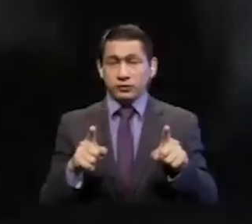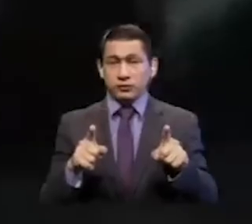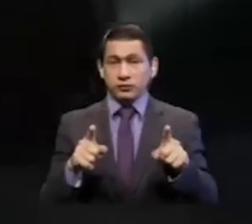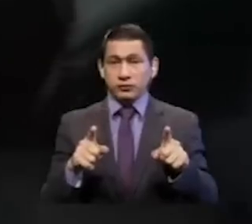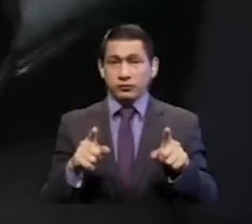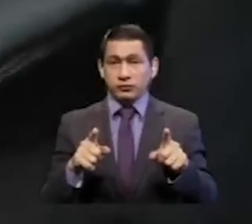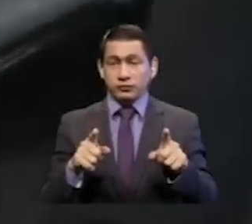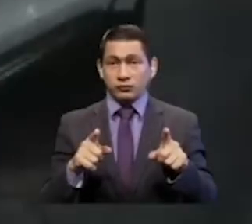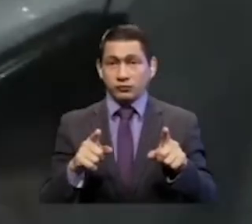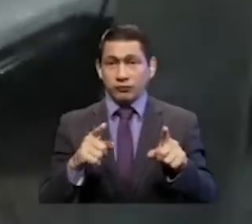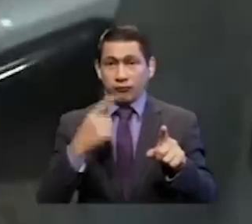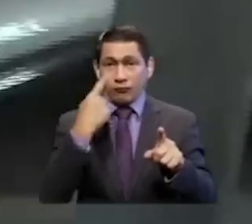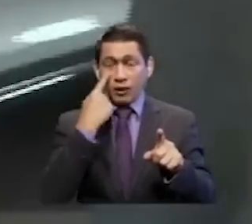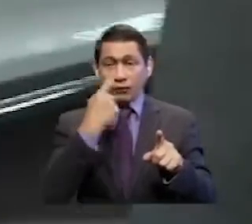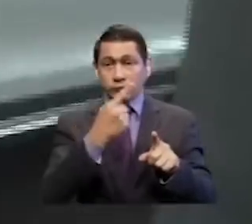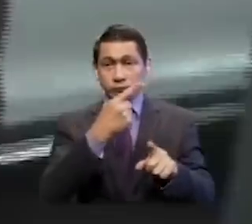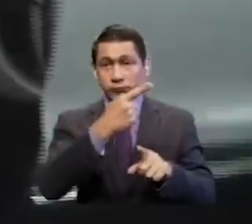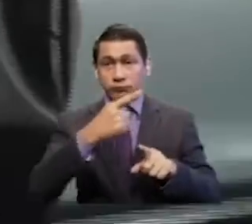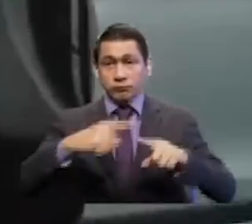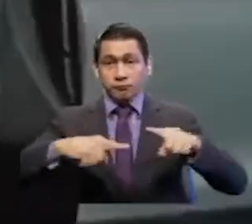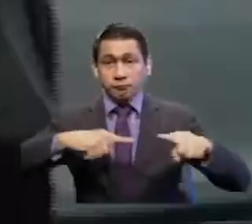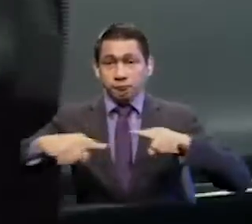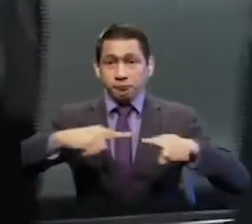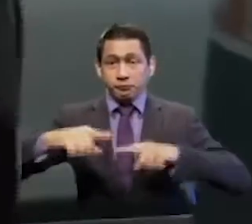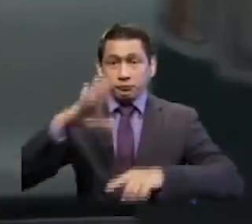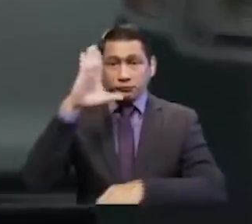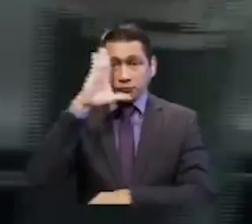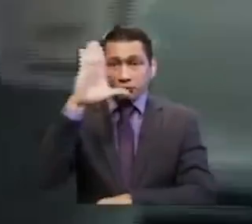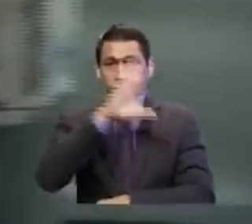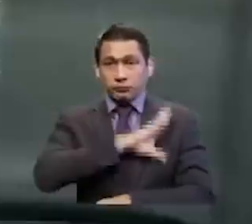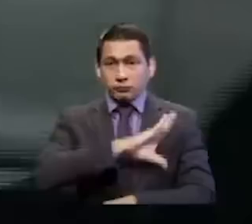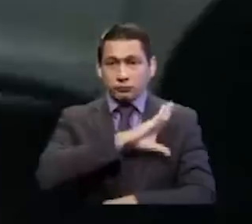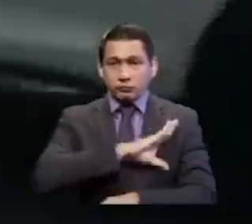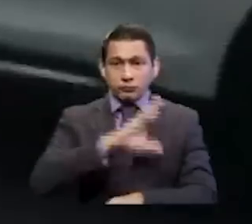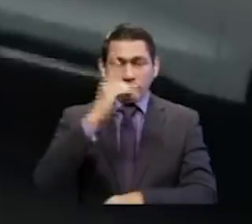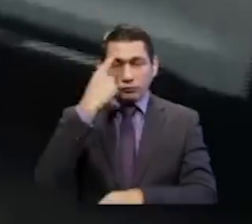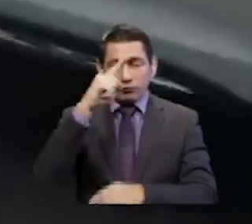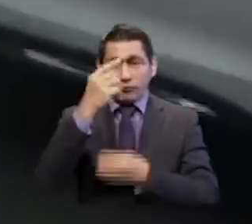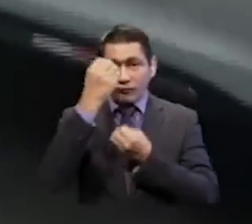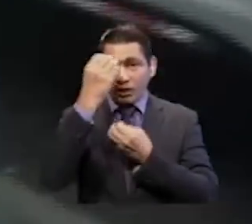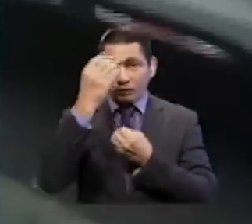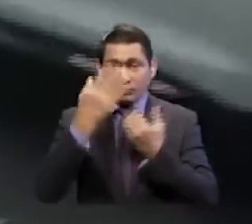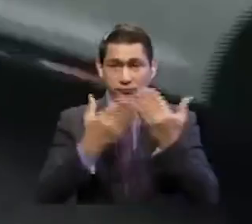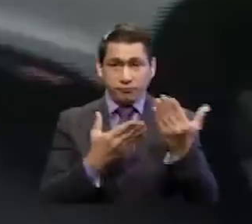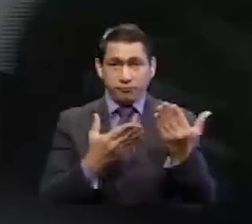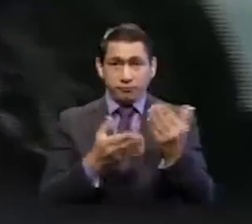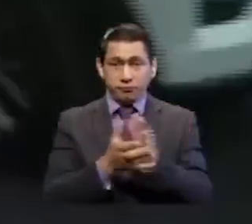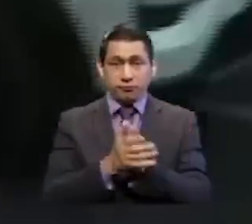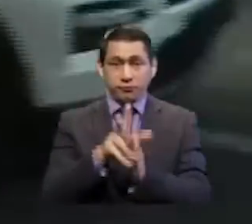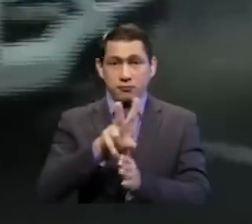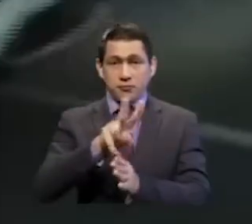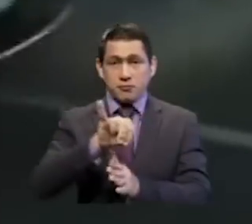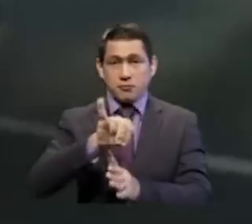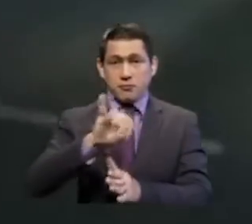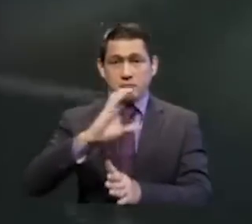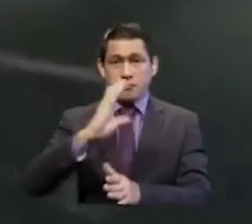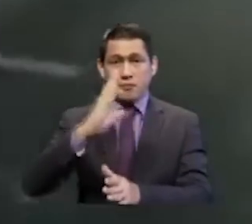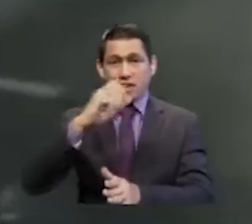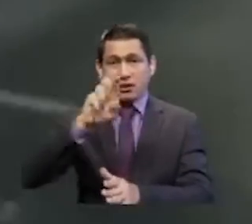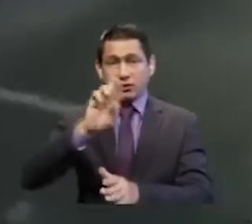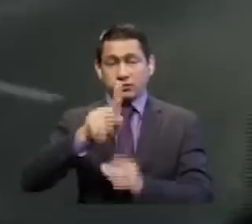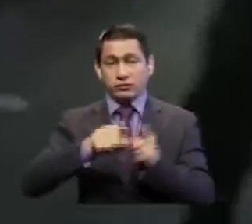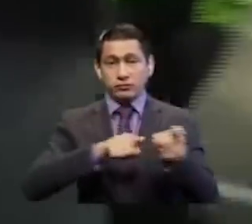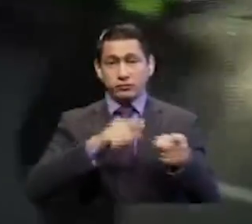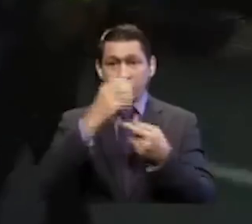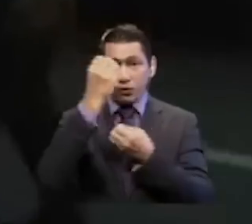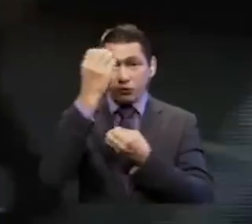momento acaba de llegar incluso el coronel de la policía, precisamente para dar mayores detalles, del general Víctor Herrera, quien va a dar información